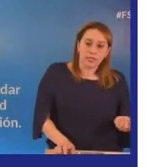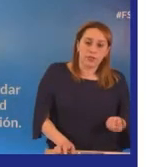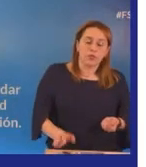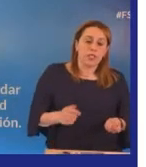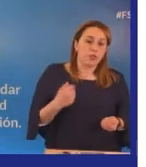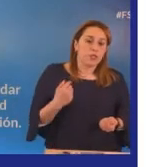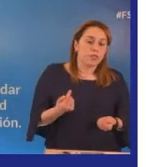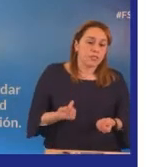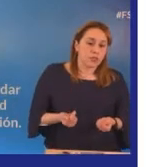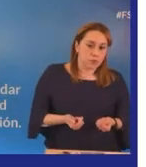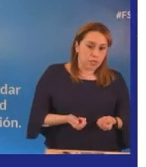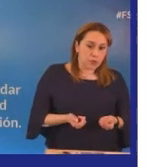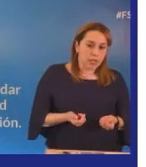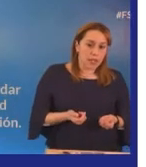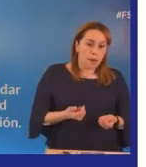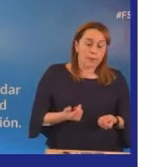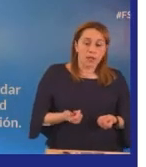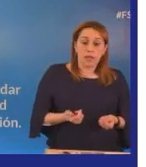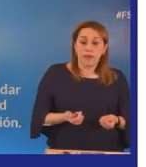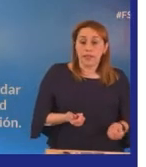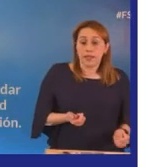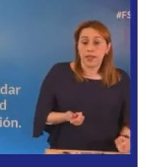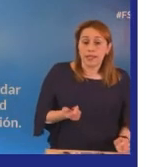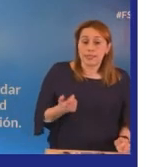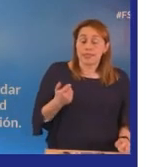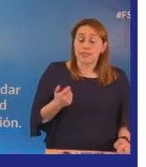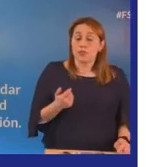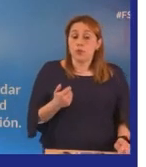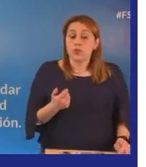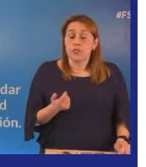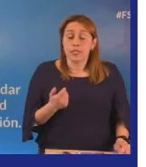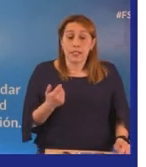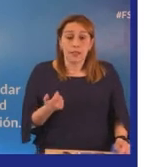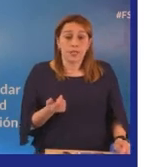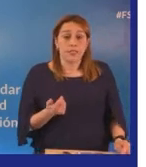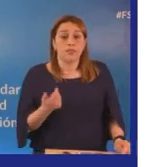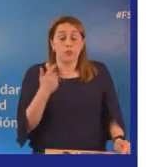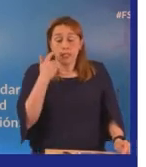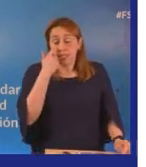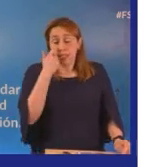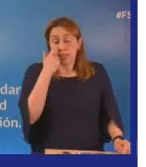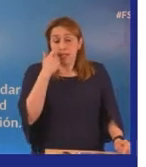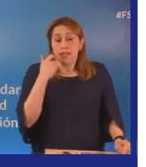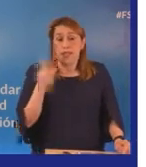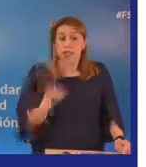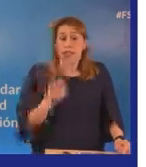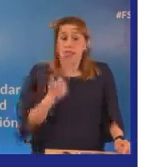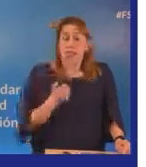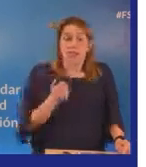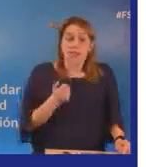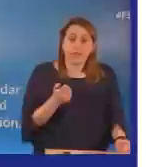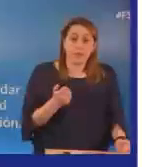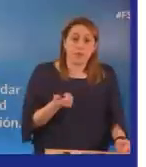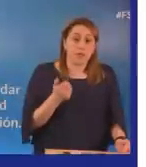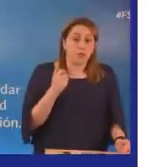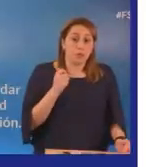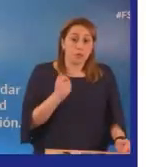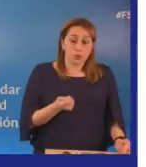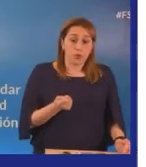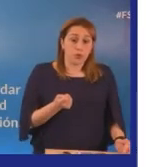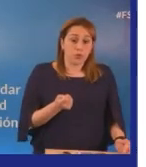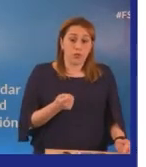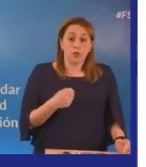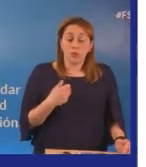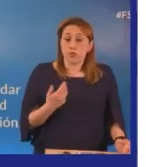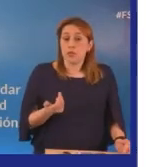la marcación si tengo limitación visual, pero la ventaja es que si yo puedo enseñarle al paciente a utilizar el celular en este momento